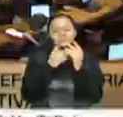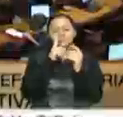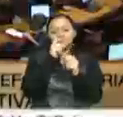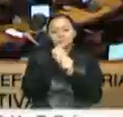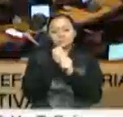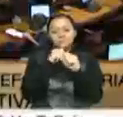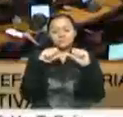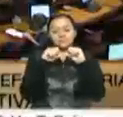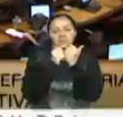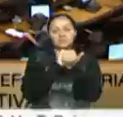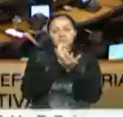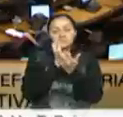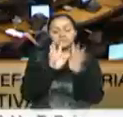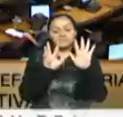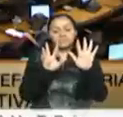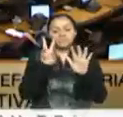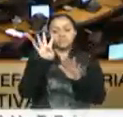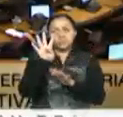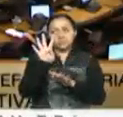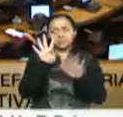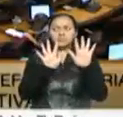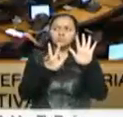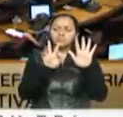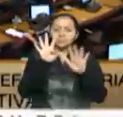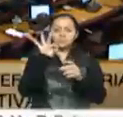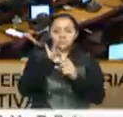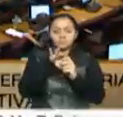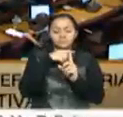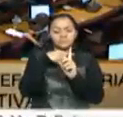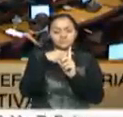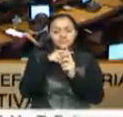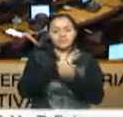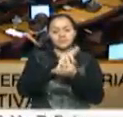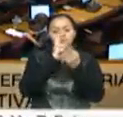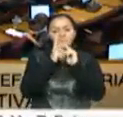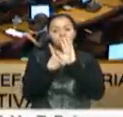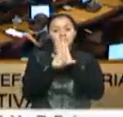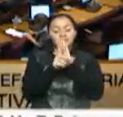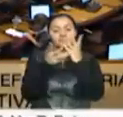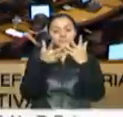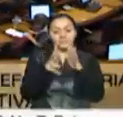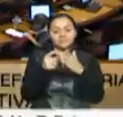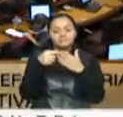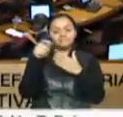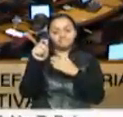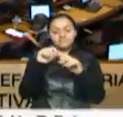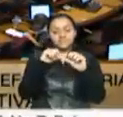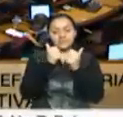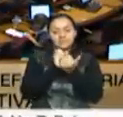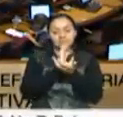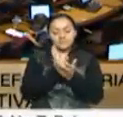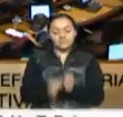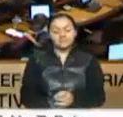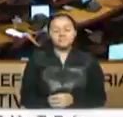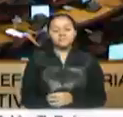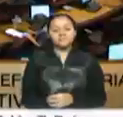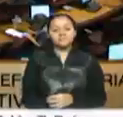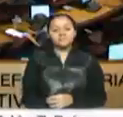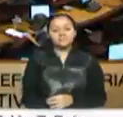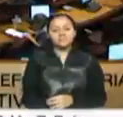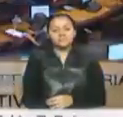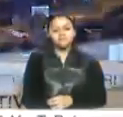legislativa. Con 84 votos a favor, fue aprobado el proyecto de reformas a la Ley Orgánica de la Función Legislativa.